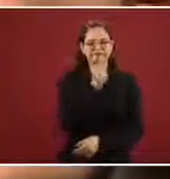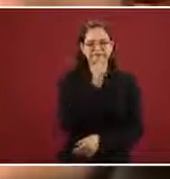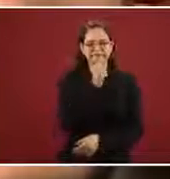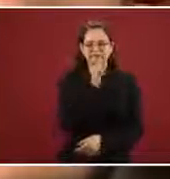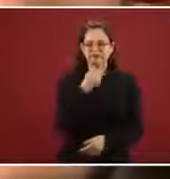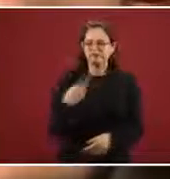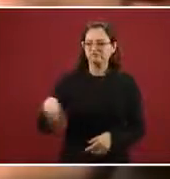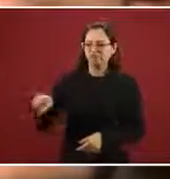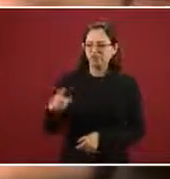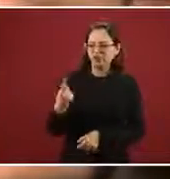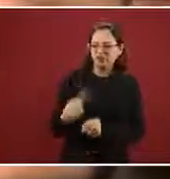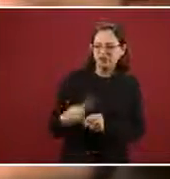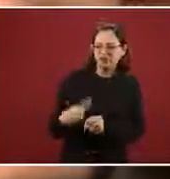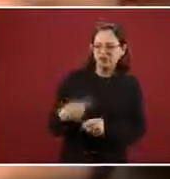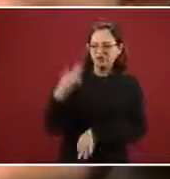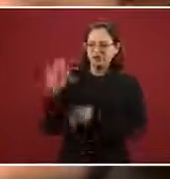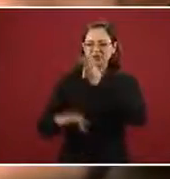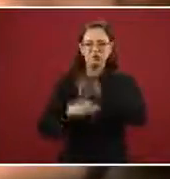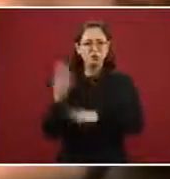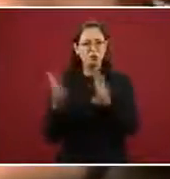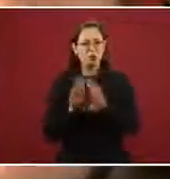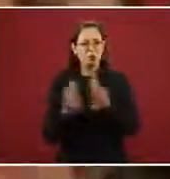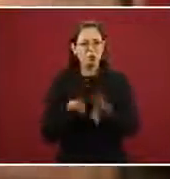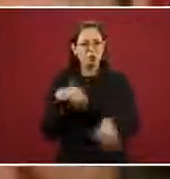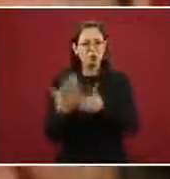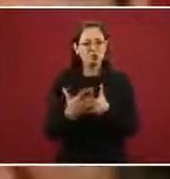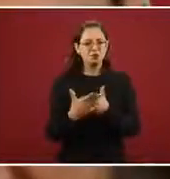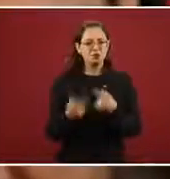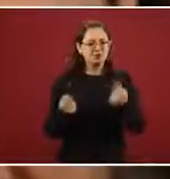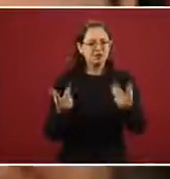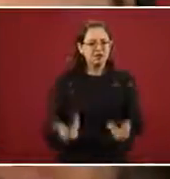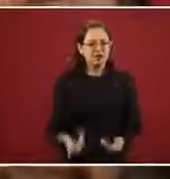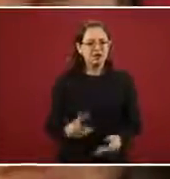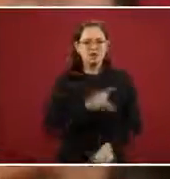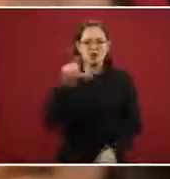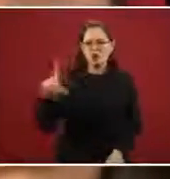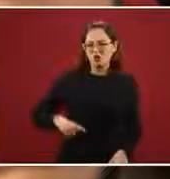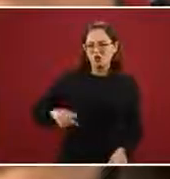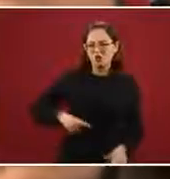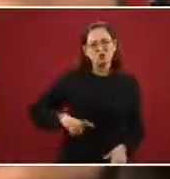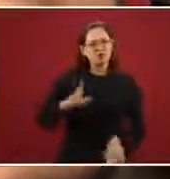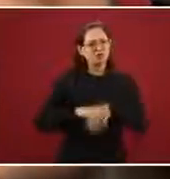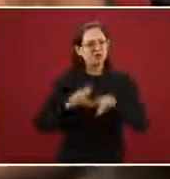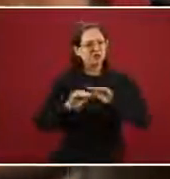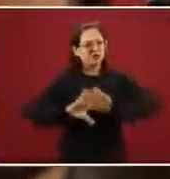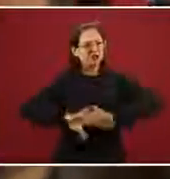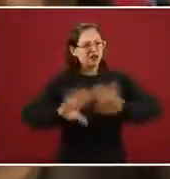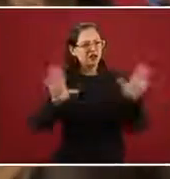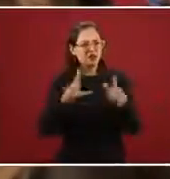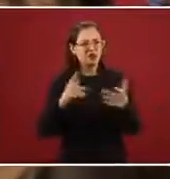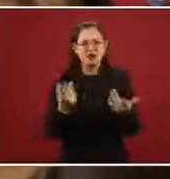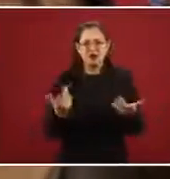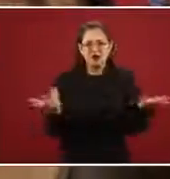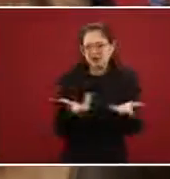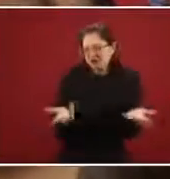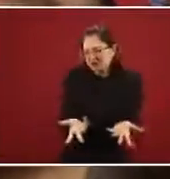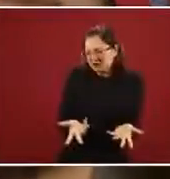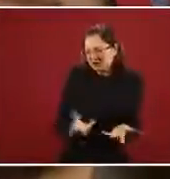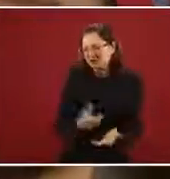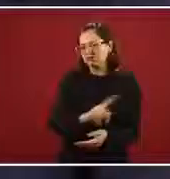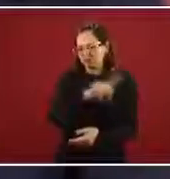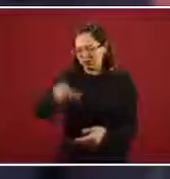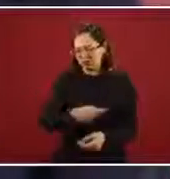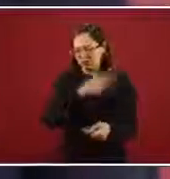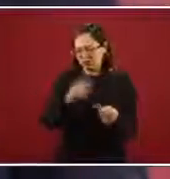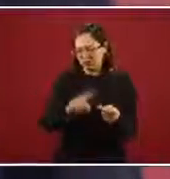de sus padecimientos. ¿Qué hará al respecto el gobierno para aclarar esta situación? Y si me permite otra pregunta después.